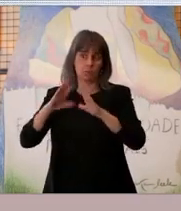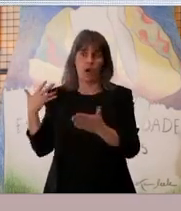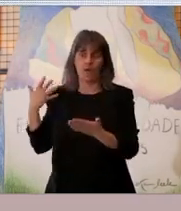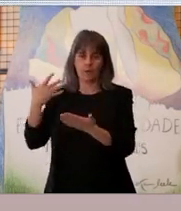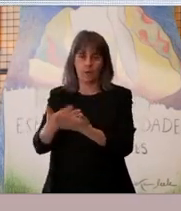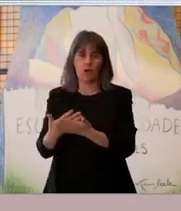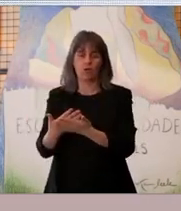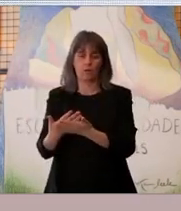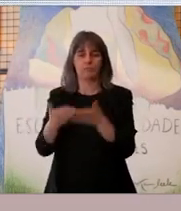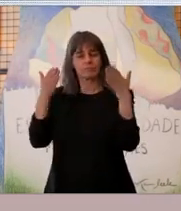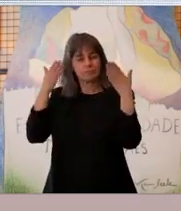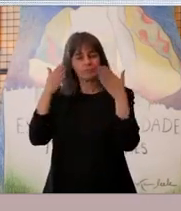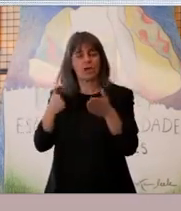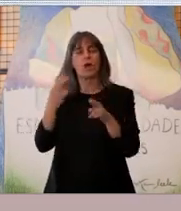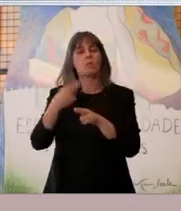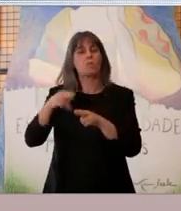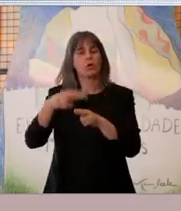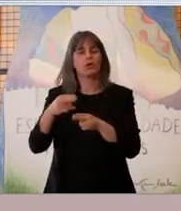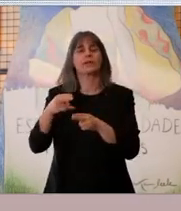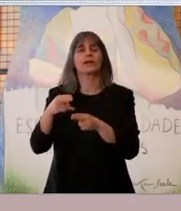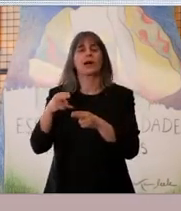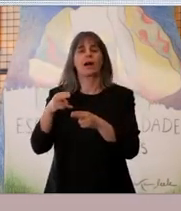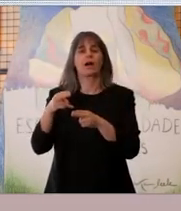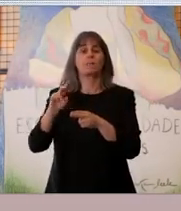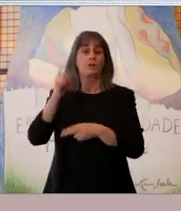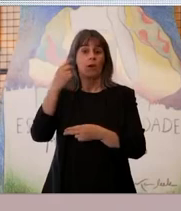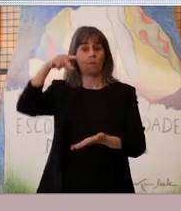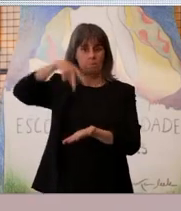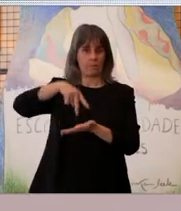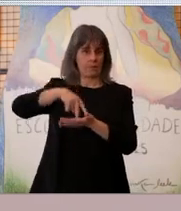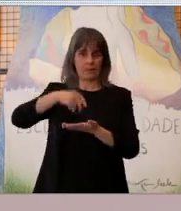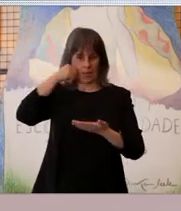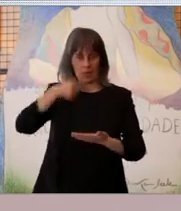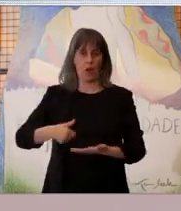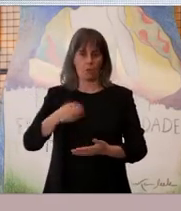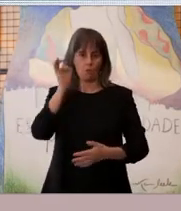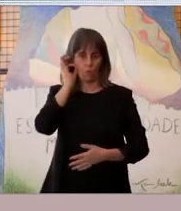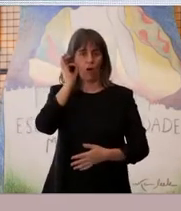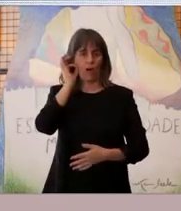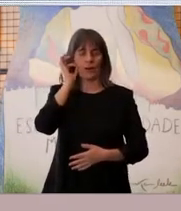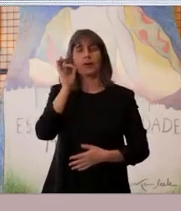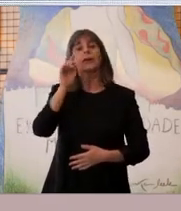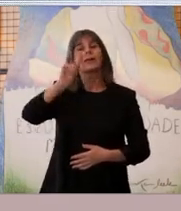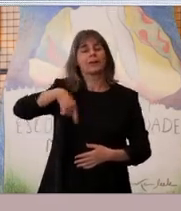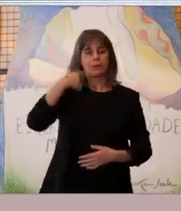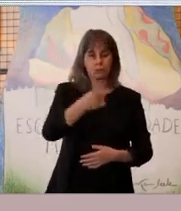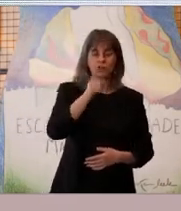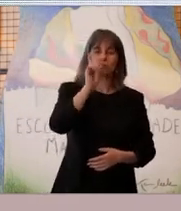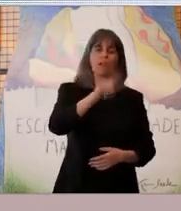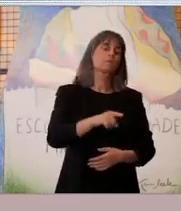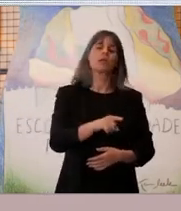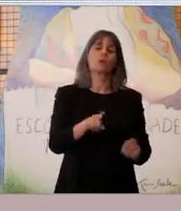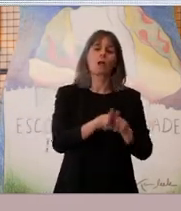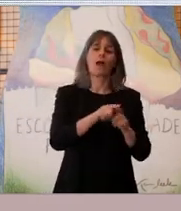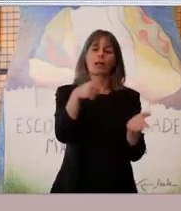han ido dirigidas en la política a primero la presencia de las mujeres incrementar la presencia de las mujeres y segundo a